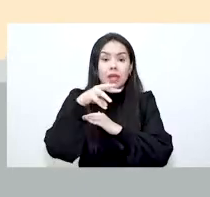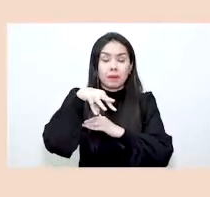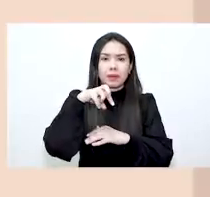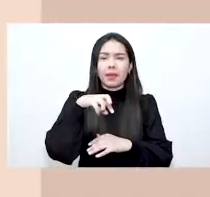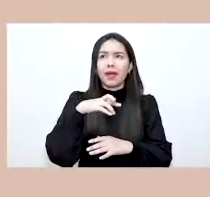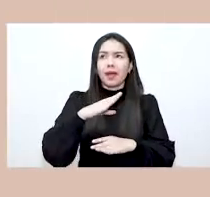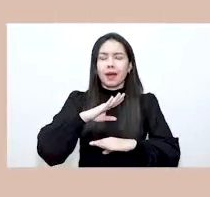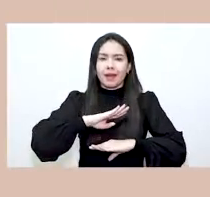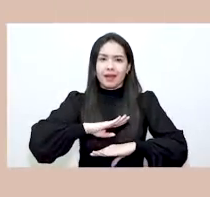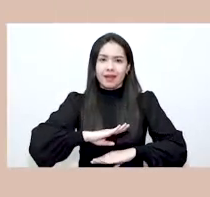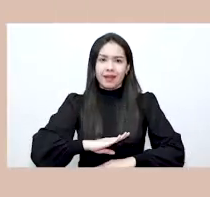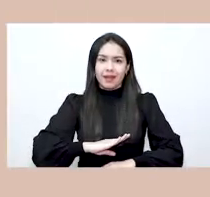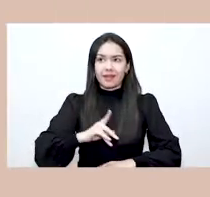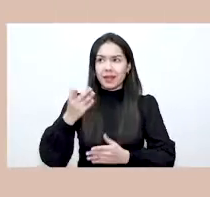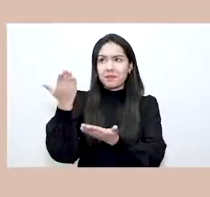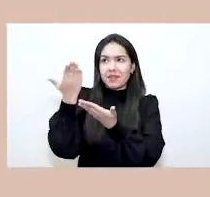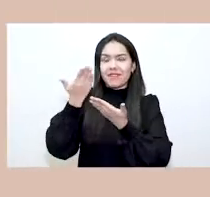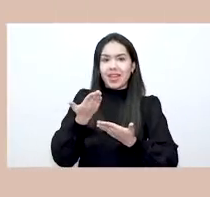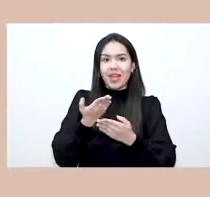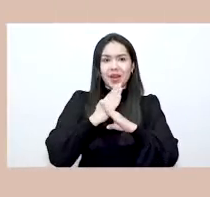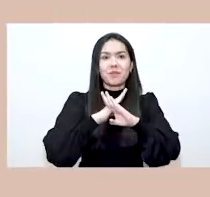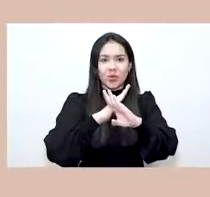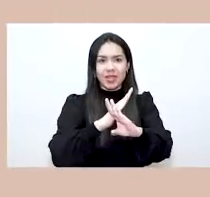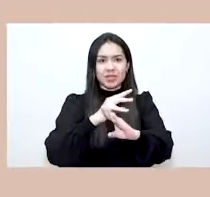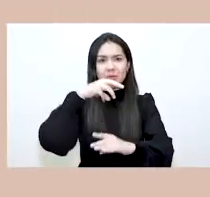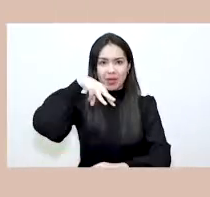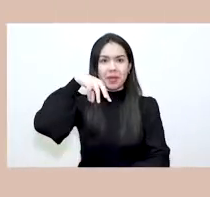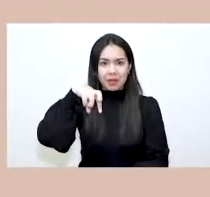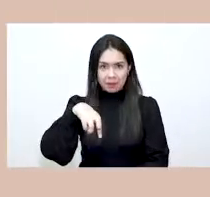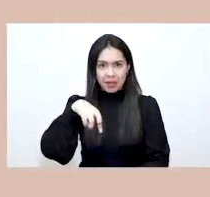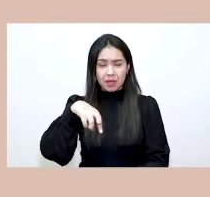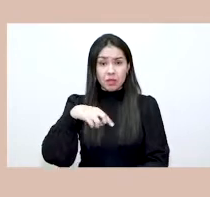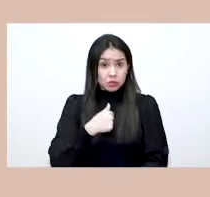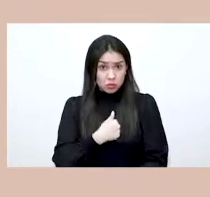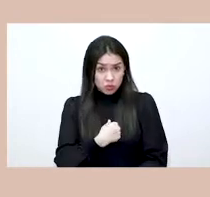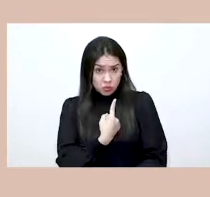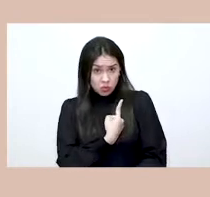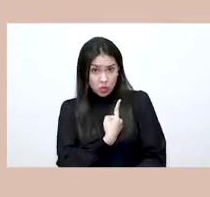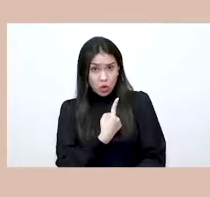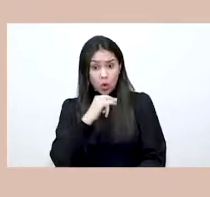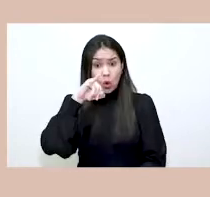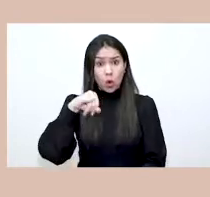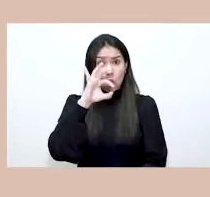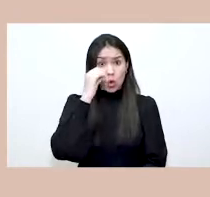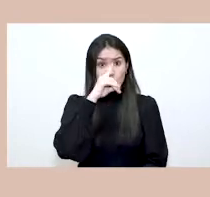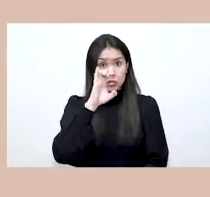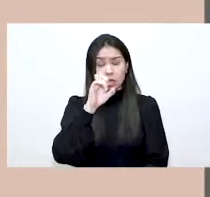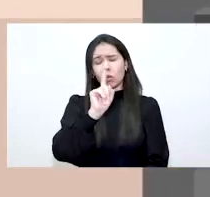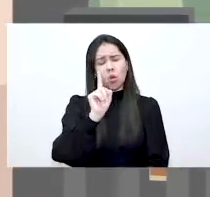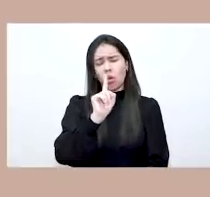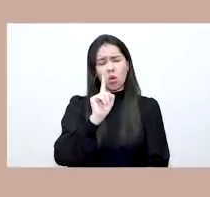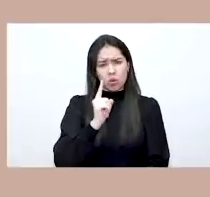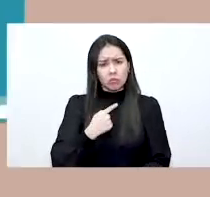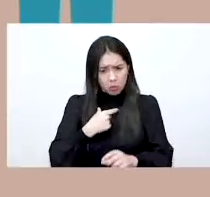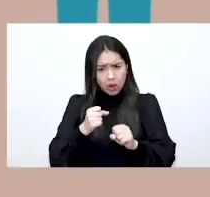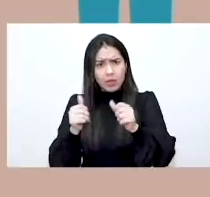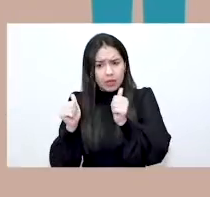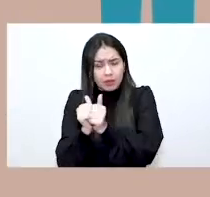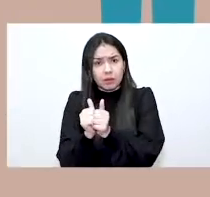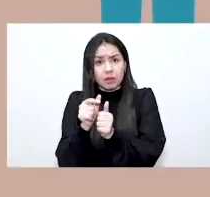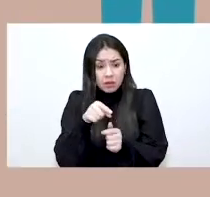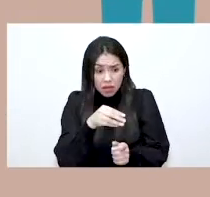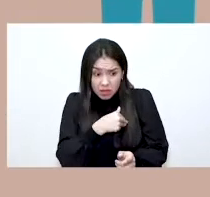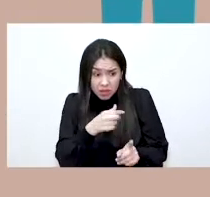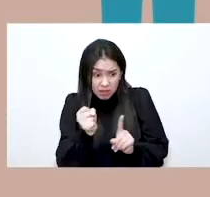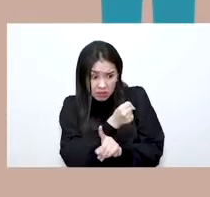mejor, porque supo que lo iban a proteger. José no estaba solo. Ahí le dijeron que si estaba lastimado,